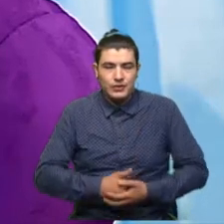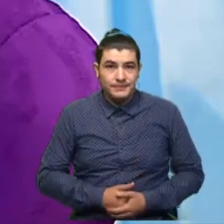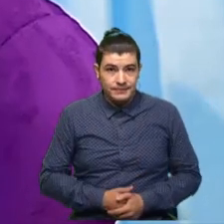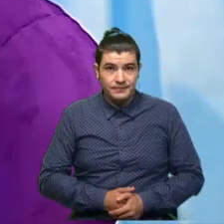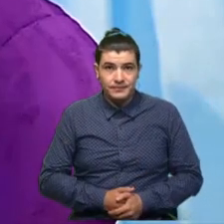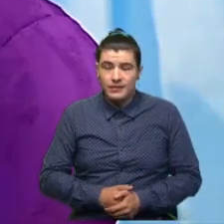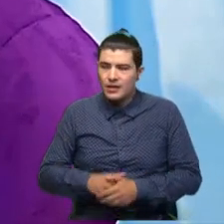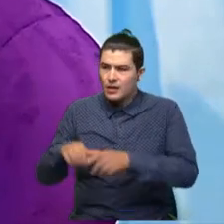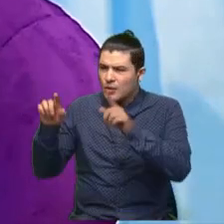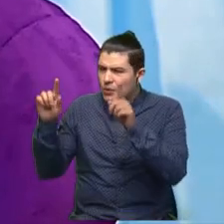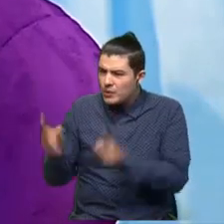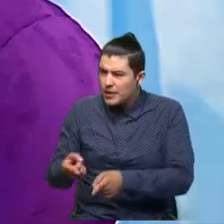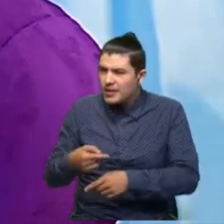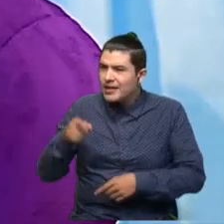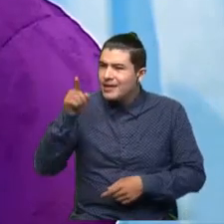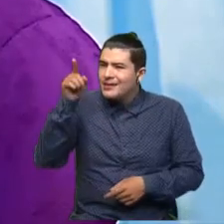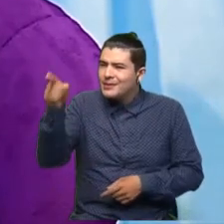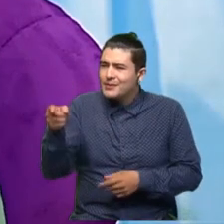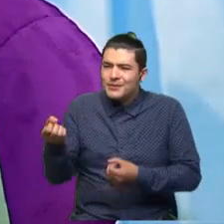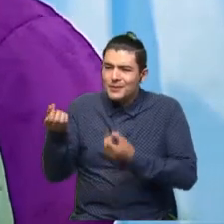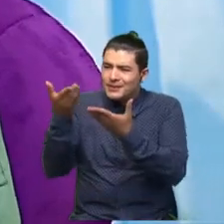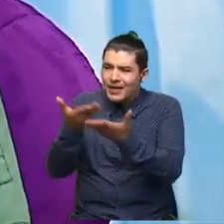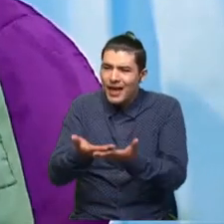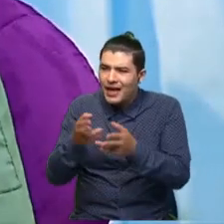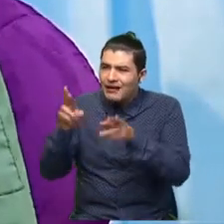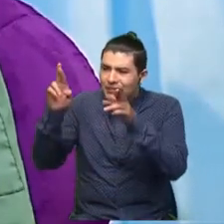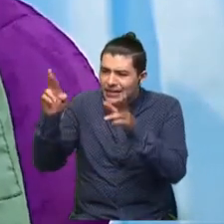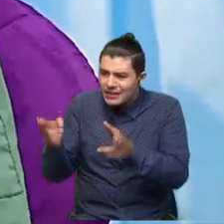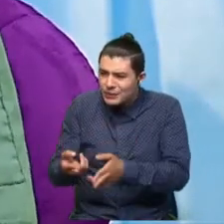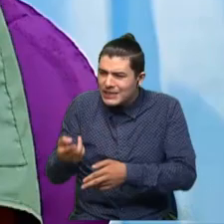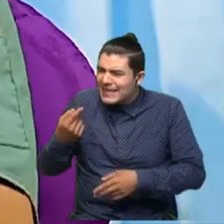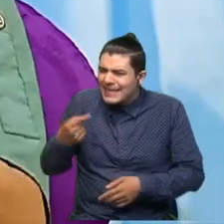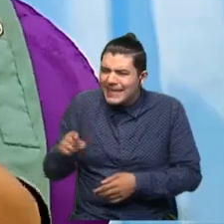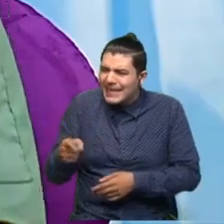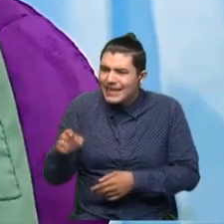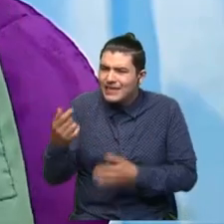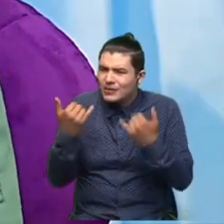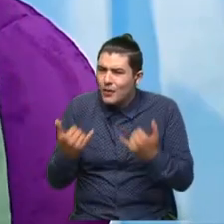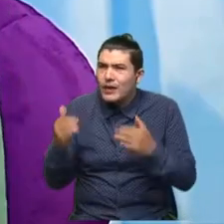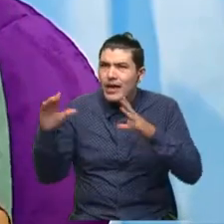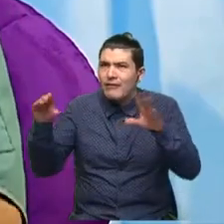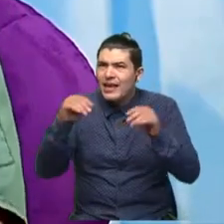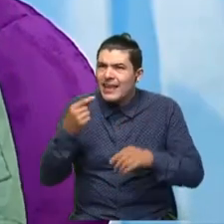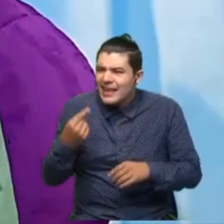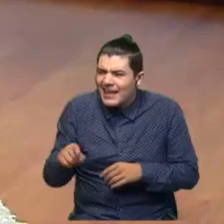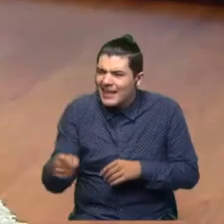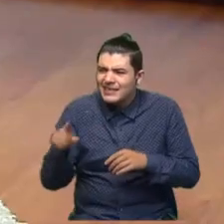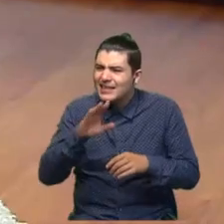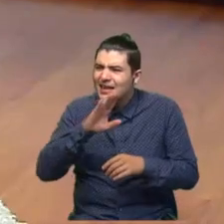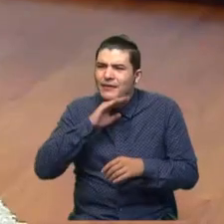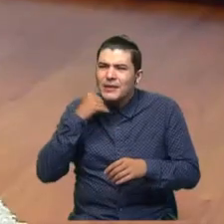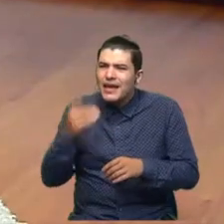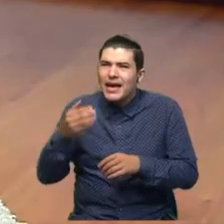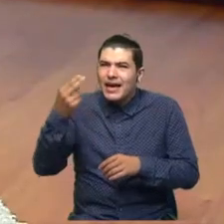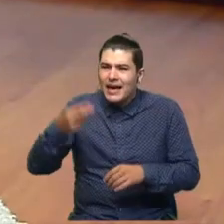concluir, quiero que nos regale un breve resumen acerca de qué hablamos hoy, qué es la enfermedad del